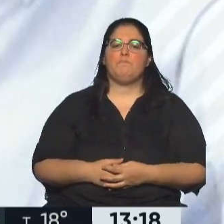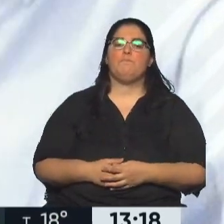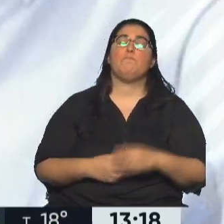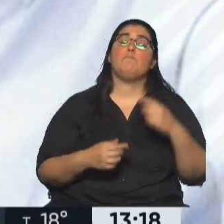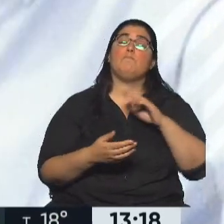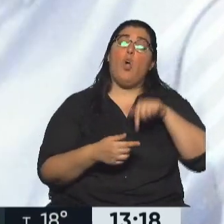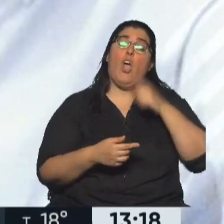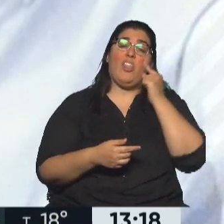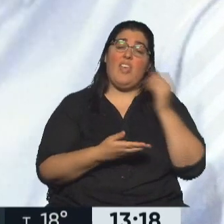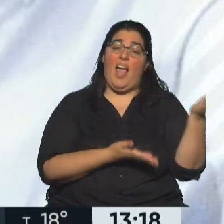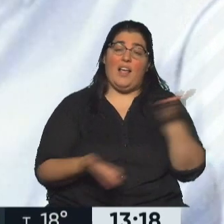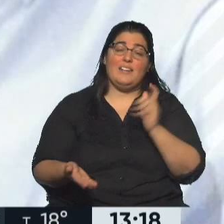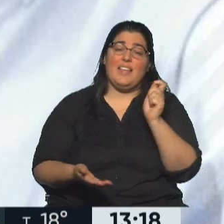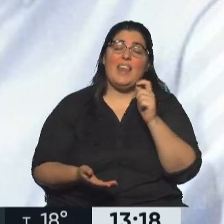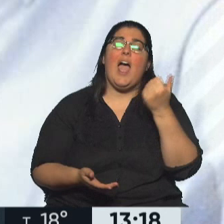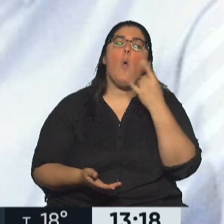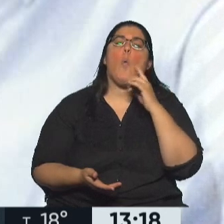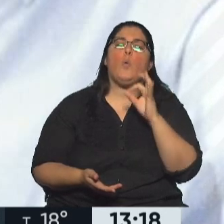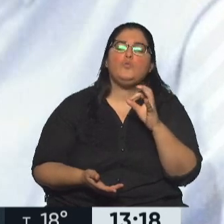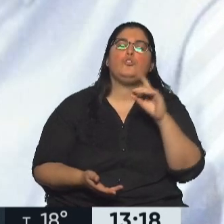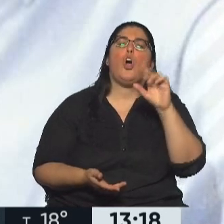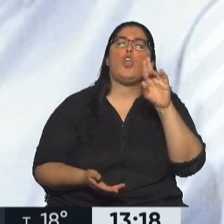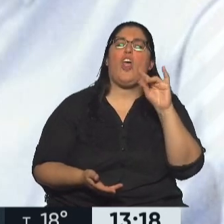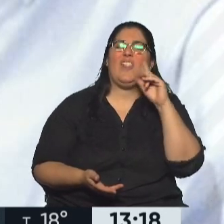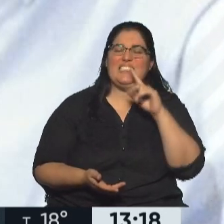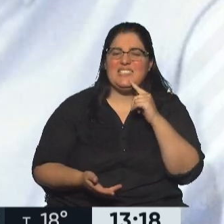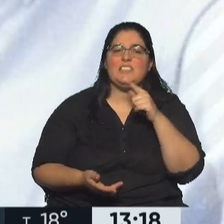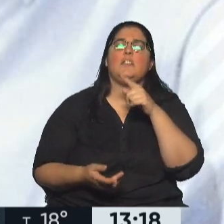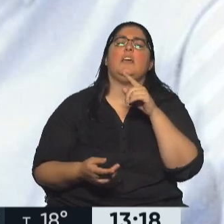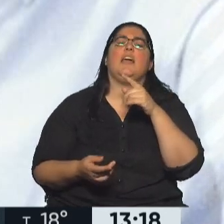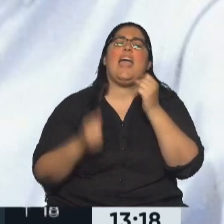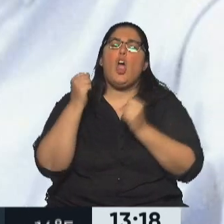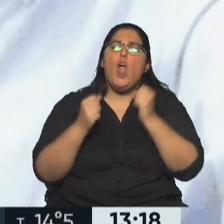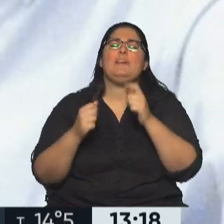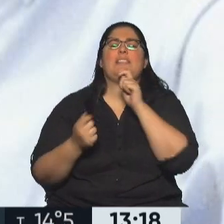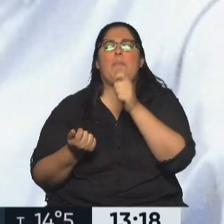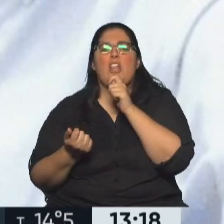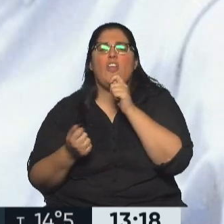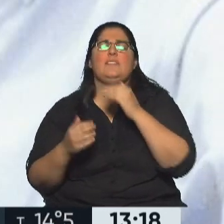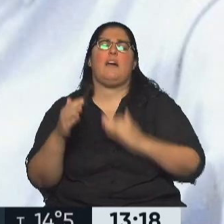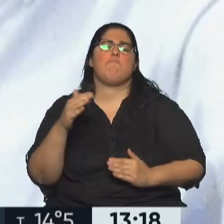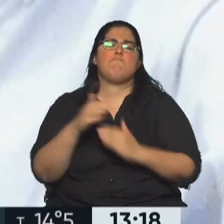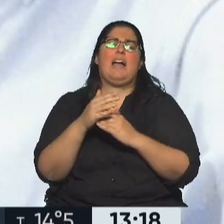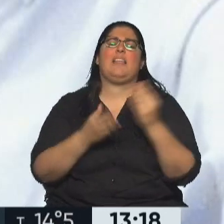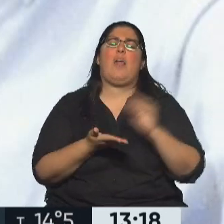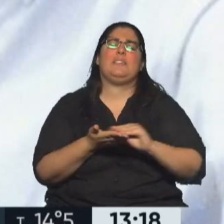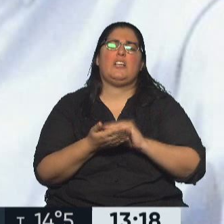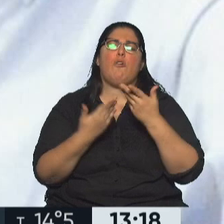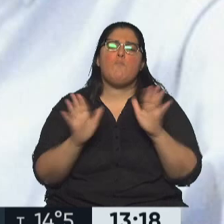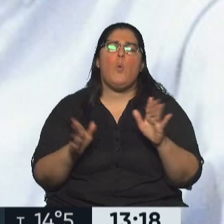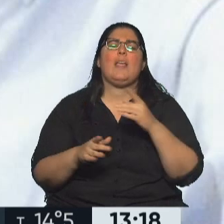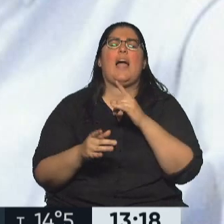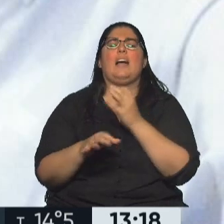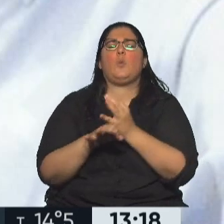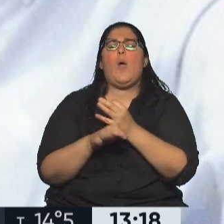Nuestro entrevistado de hoy es Augusto Álvarez Rodríguez. Él es economista y periodista, máster en Administración Pública por la Escuela de Gobierno John Kennedy